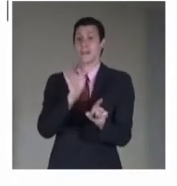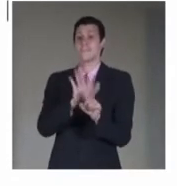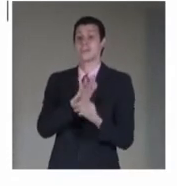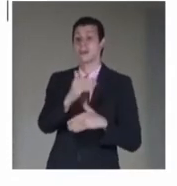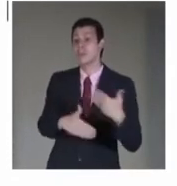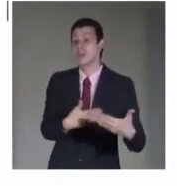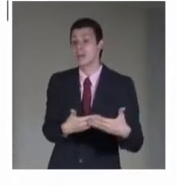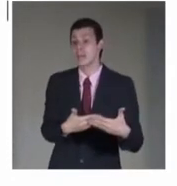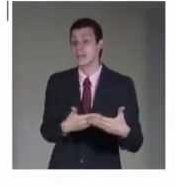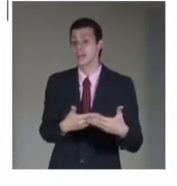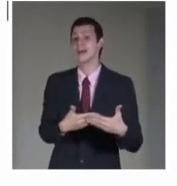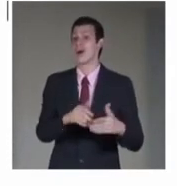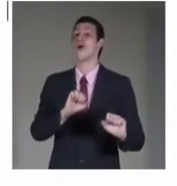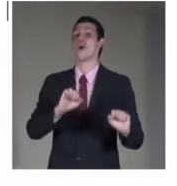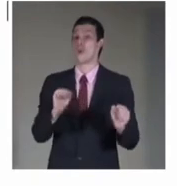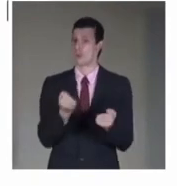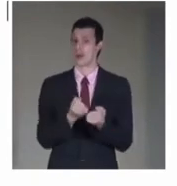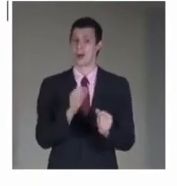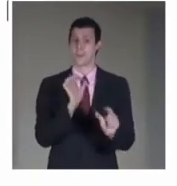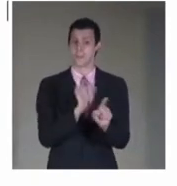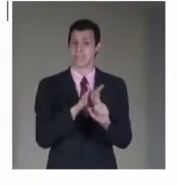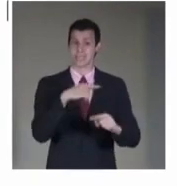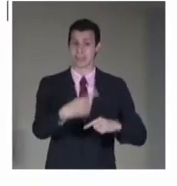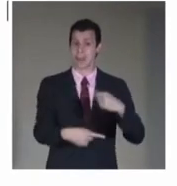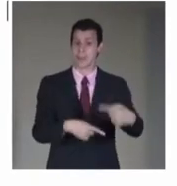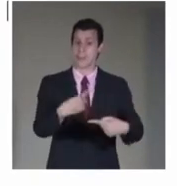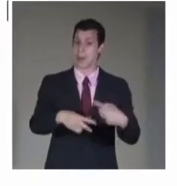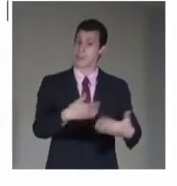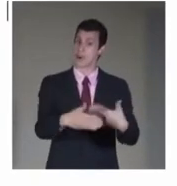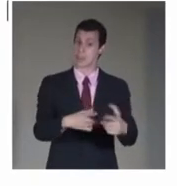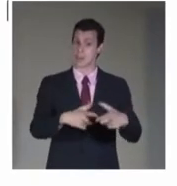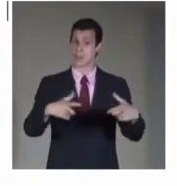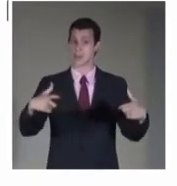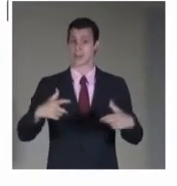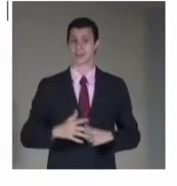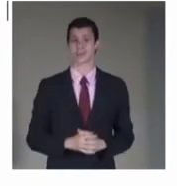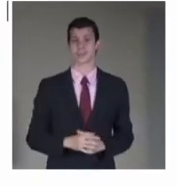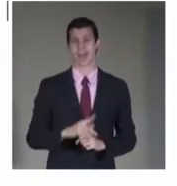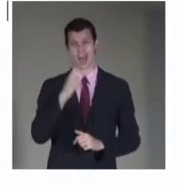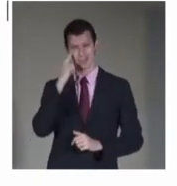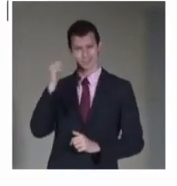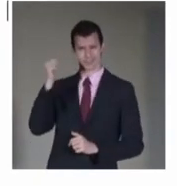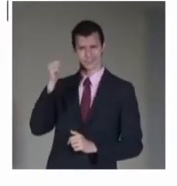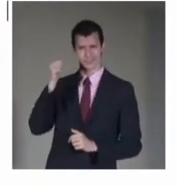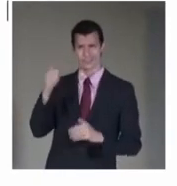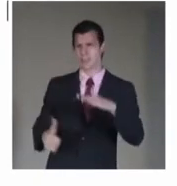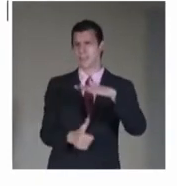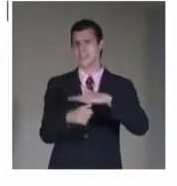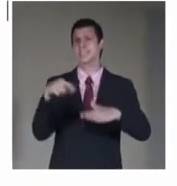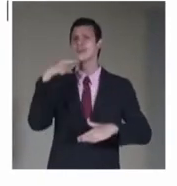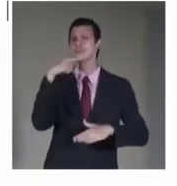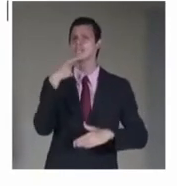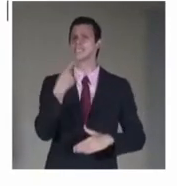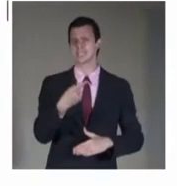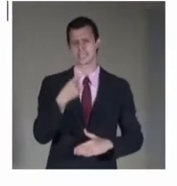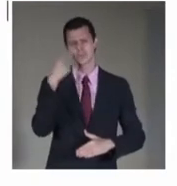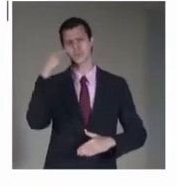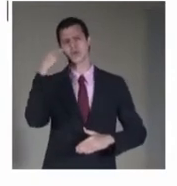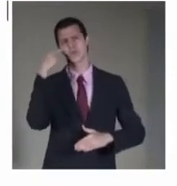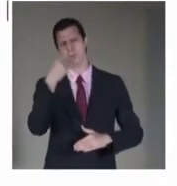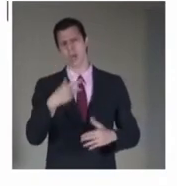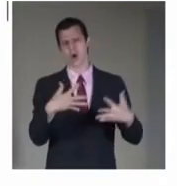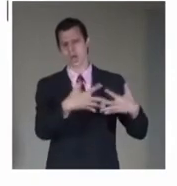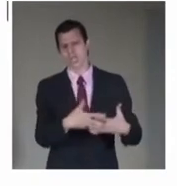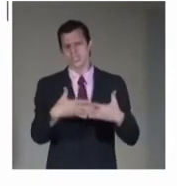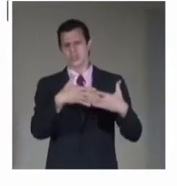a dieta el presidente rusia vladimir putin que dijo la expansión de eeuu en el espacio